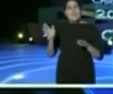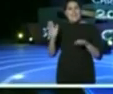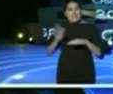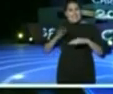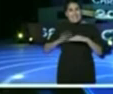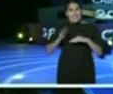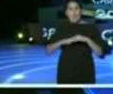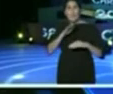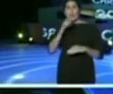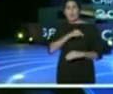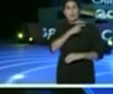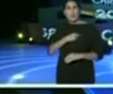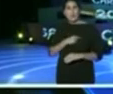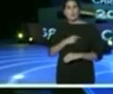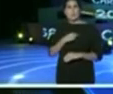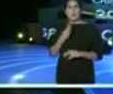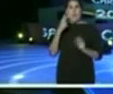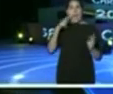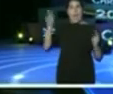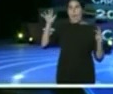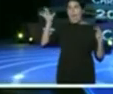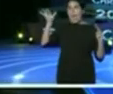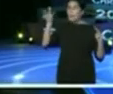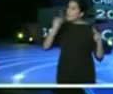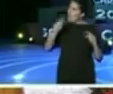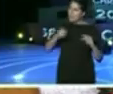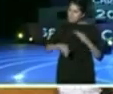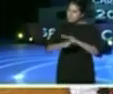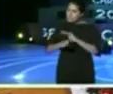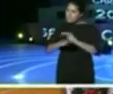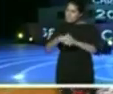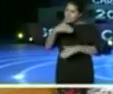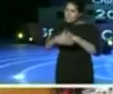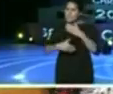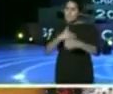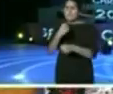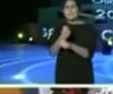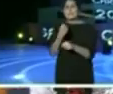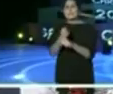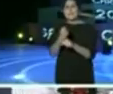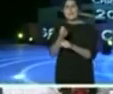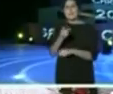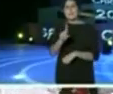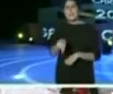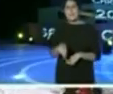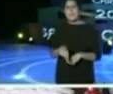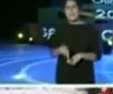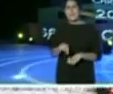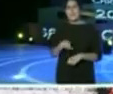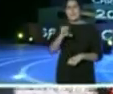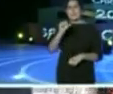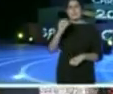corazón que tienes, para que no sigas mirando a los lados, sino miras siempre para adelante. Aitami Aguilar, Murga Las